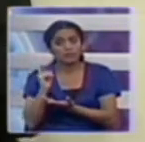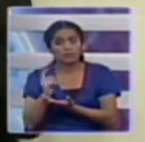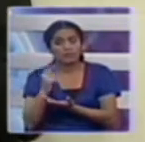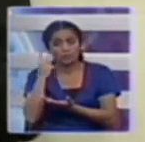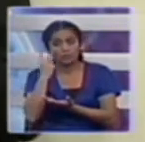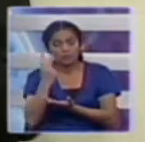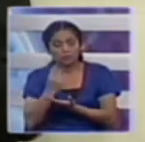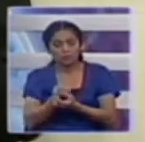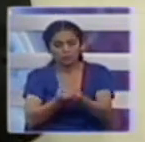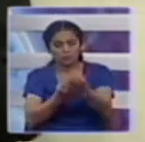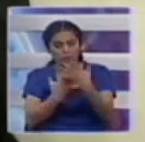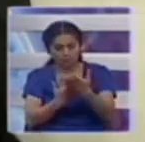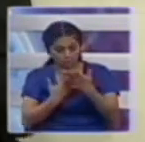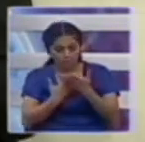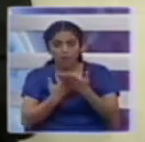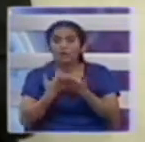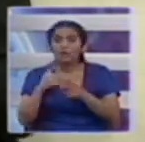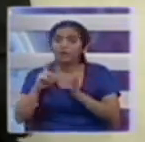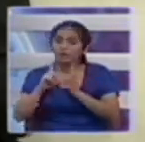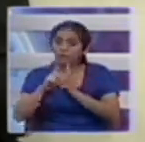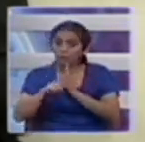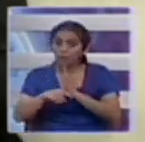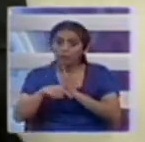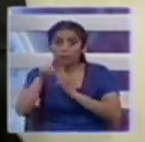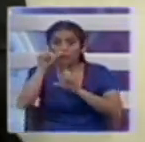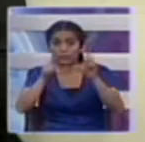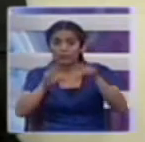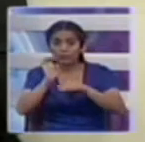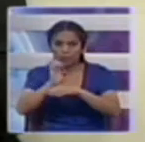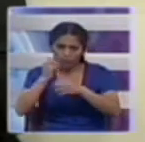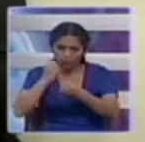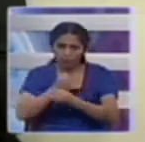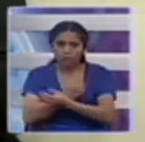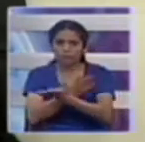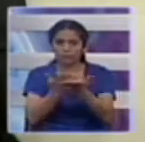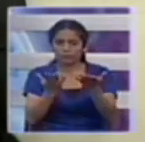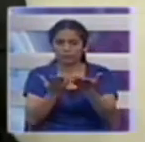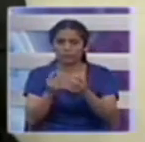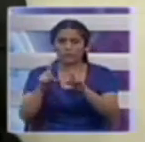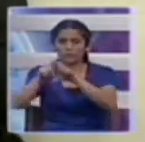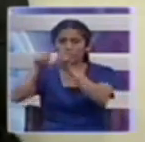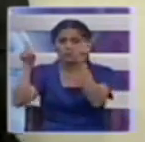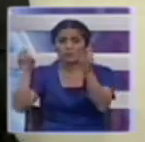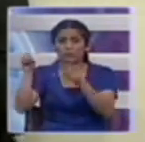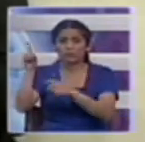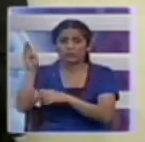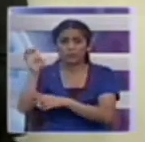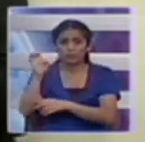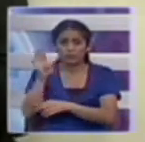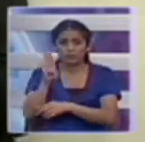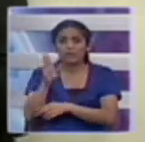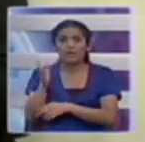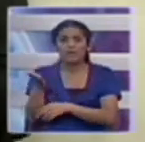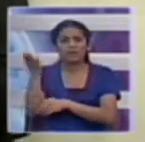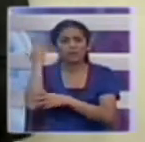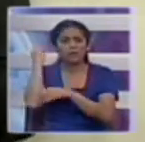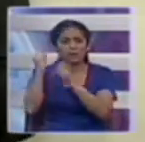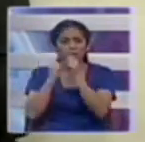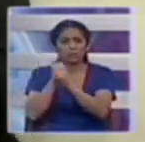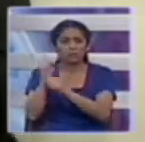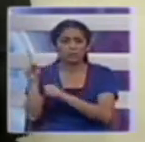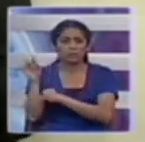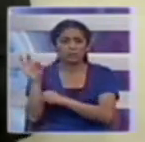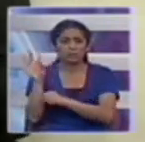conocer toda la información. Odebrecht está en el Ecuador desde el año 87, debe conocerse todo el movimiento de esta compañía que